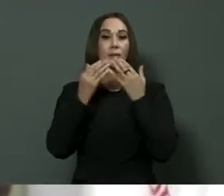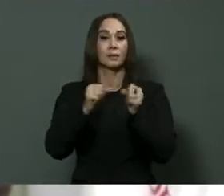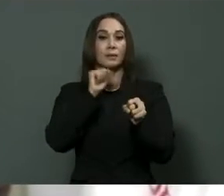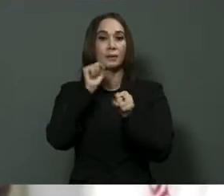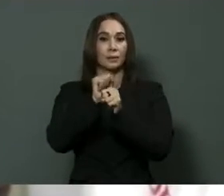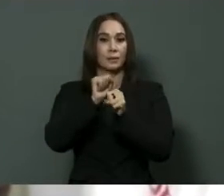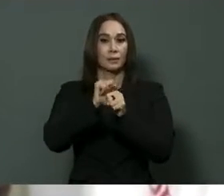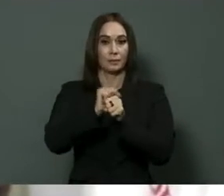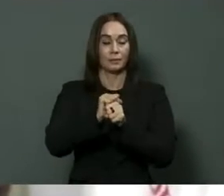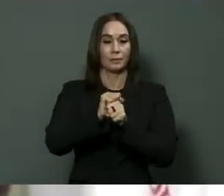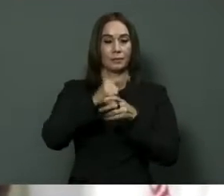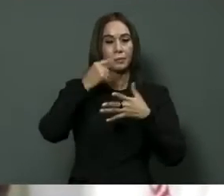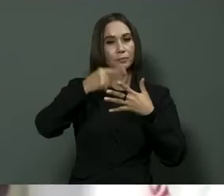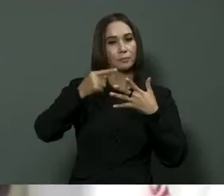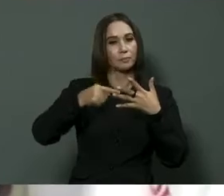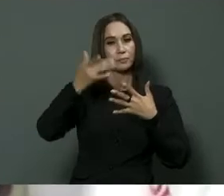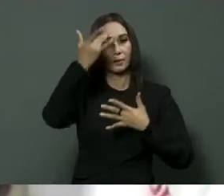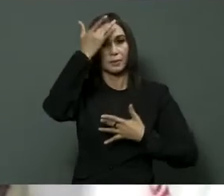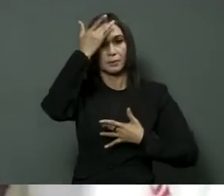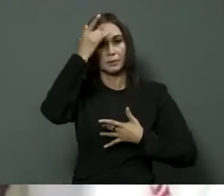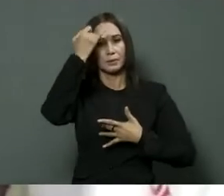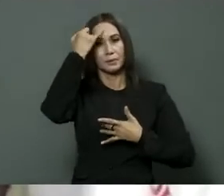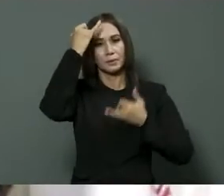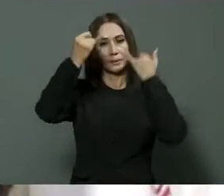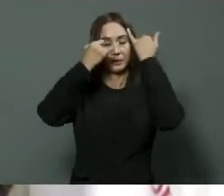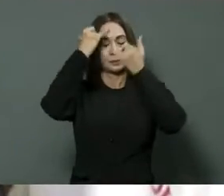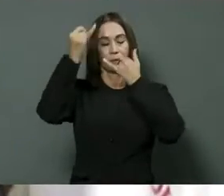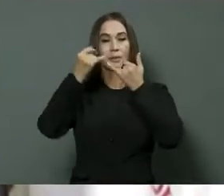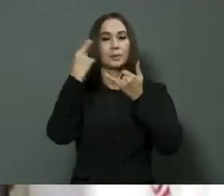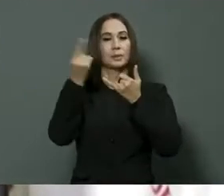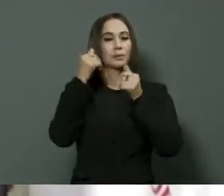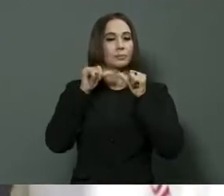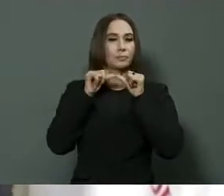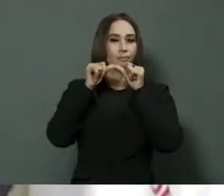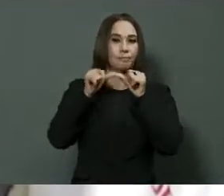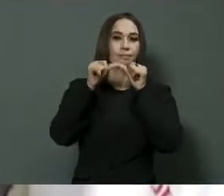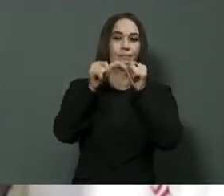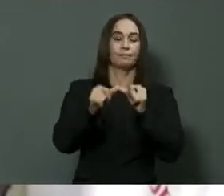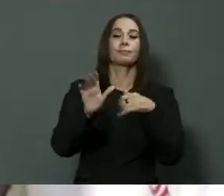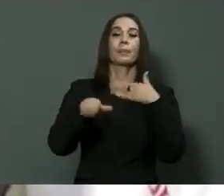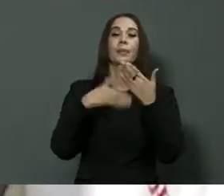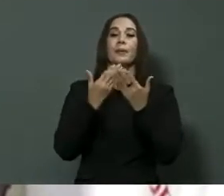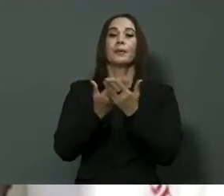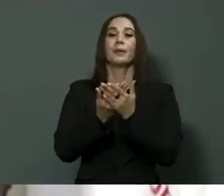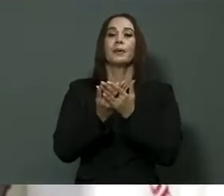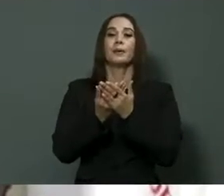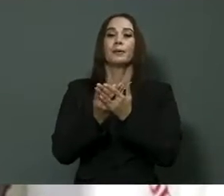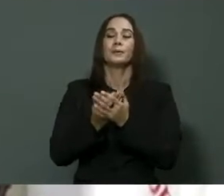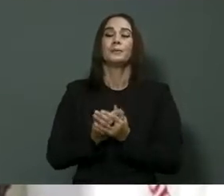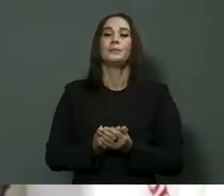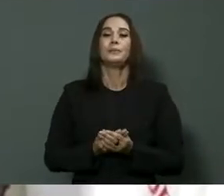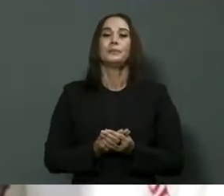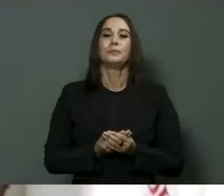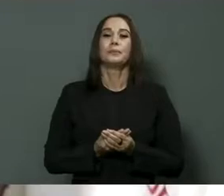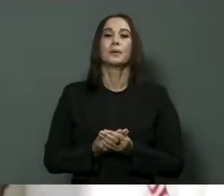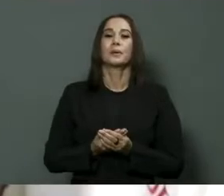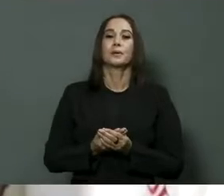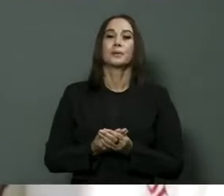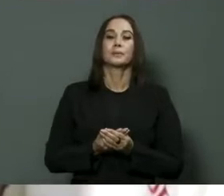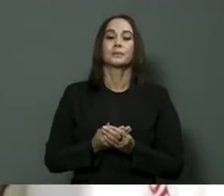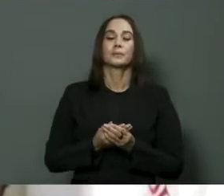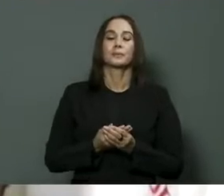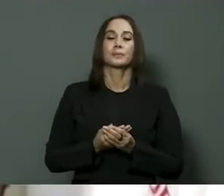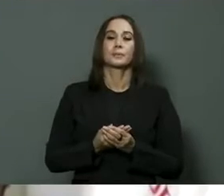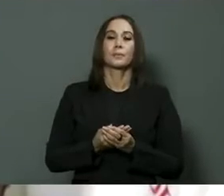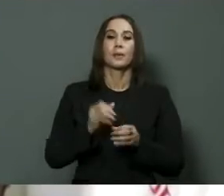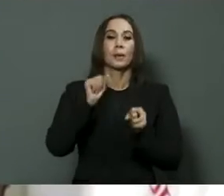eficientes gestiones que han sido constantes, que viene realizando el señor